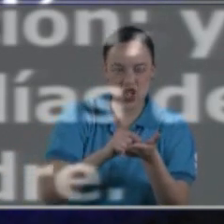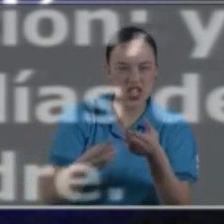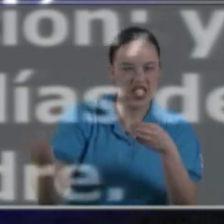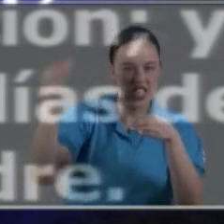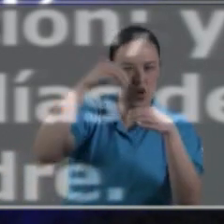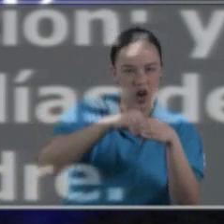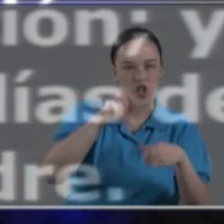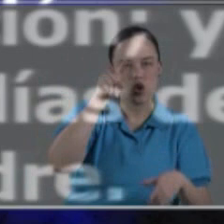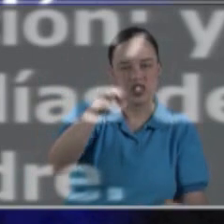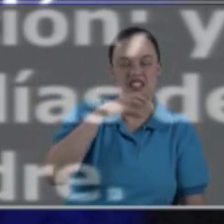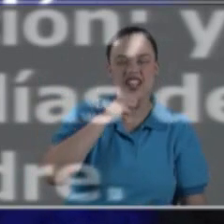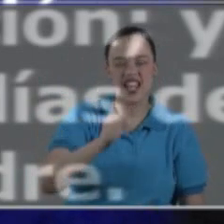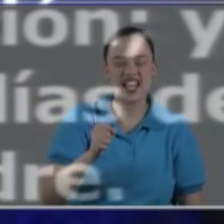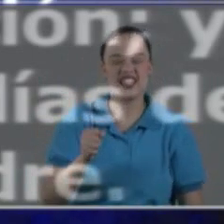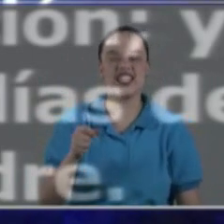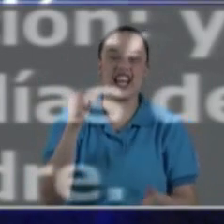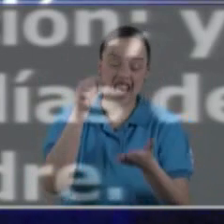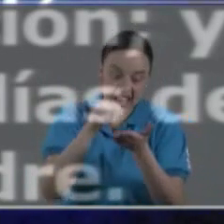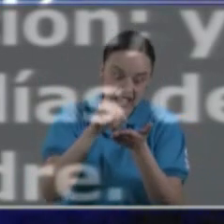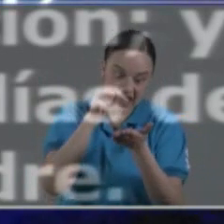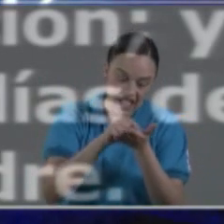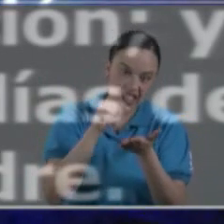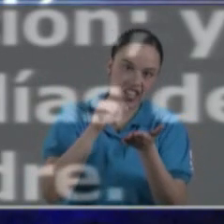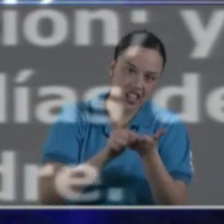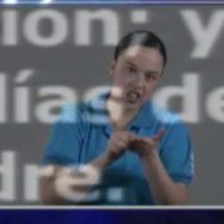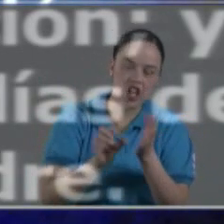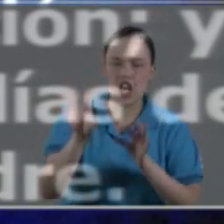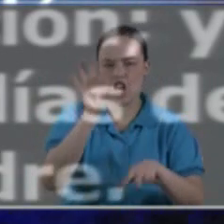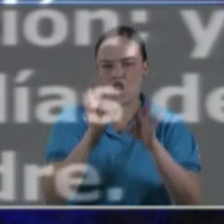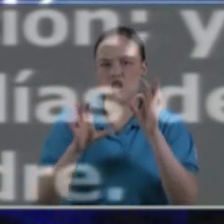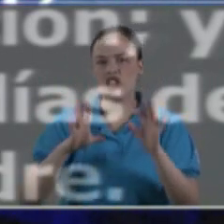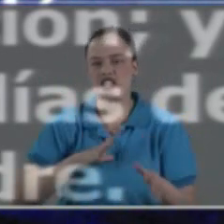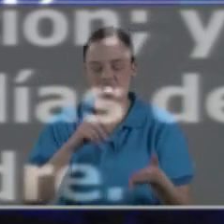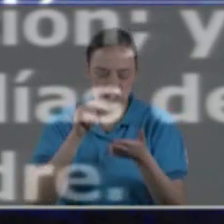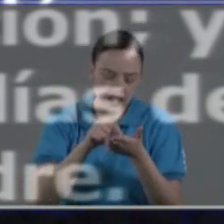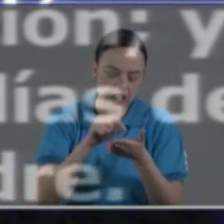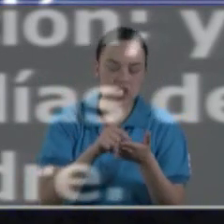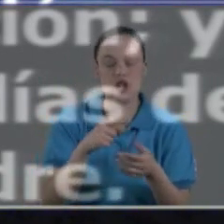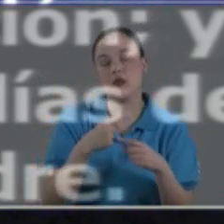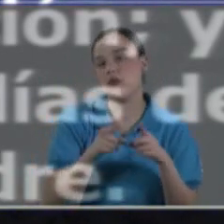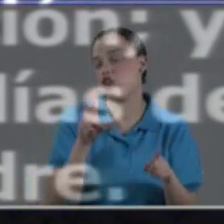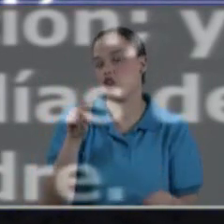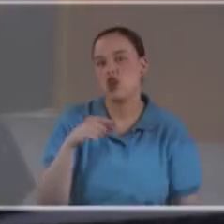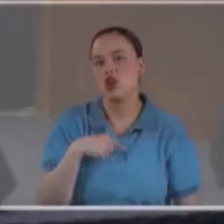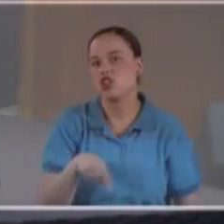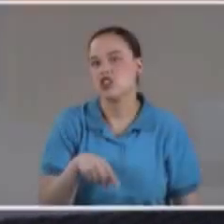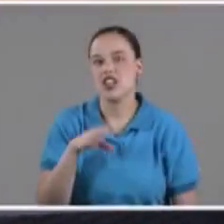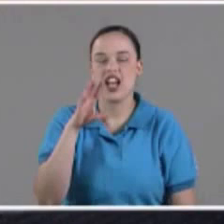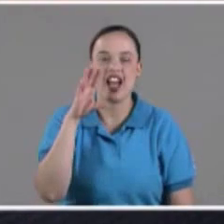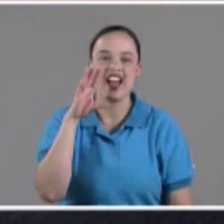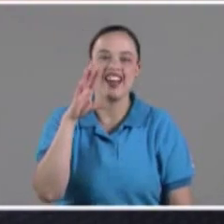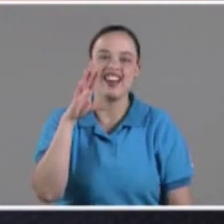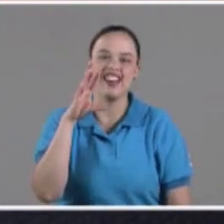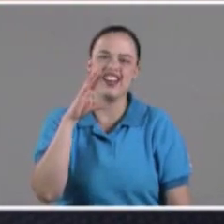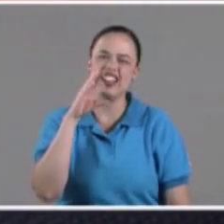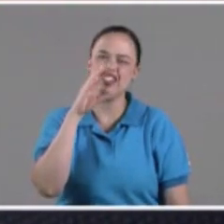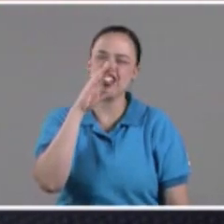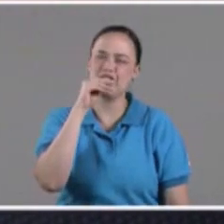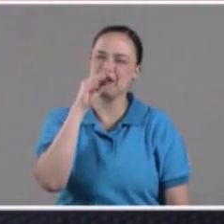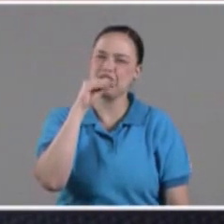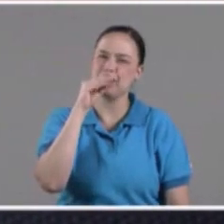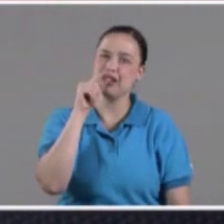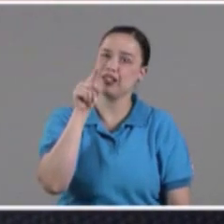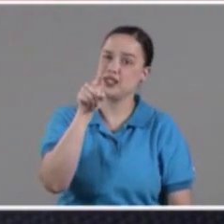usted es grano algunos tienen granos pero yo no estoy hablando de eso usted es grano